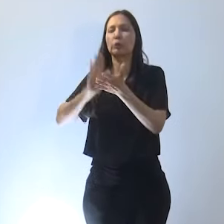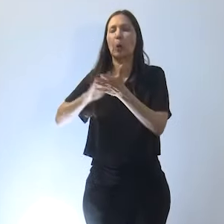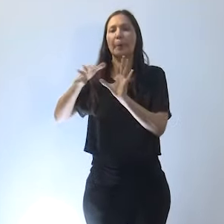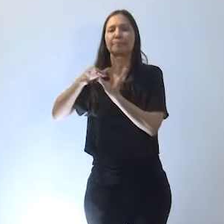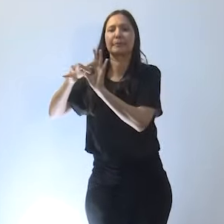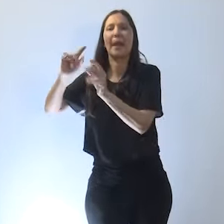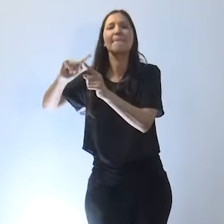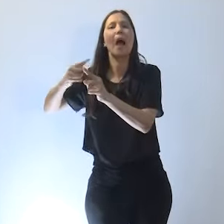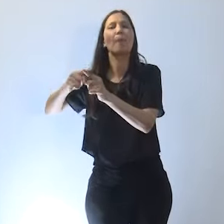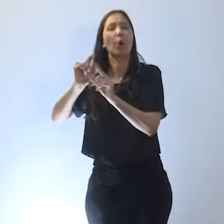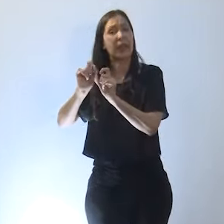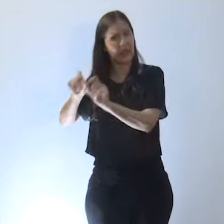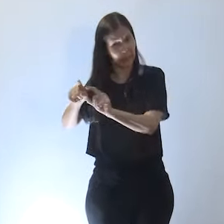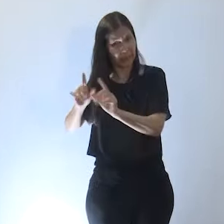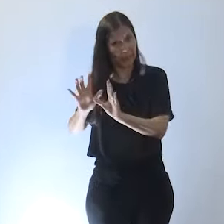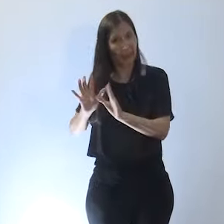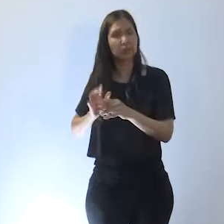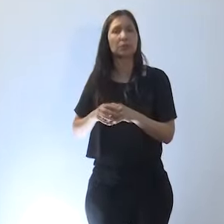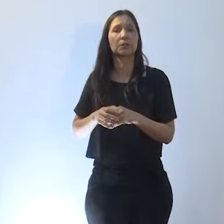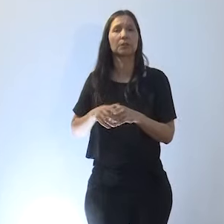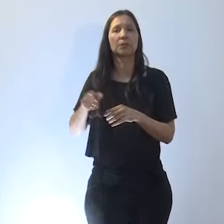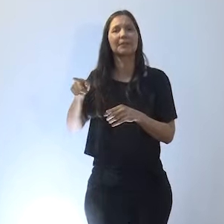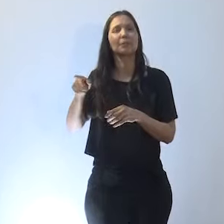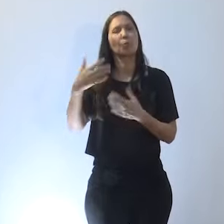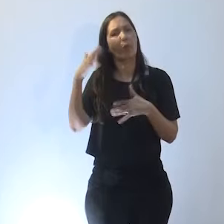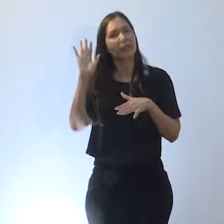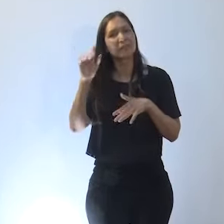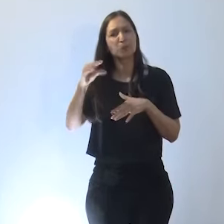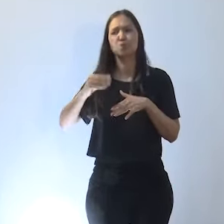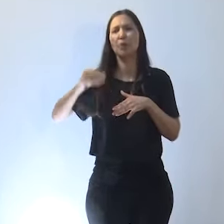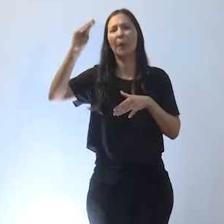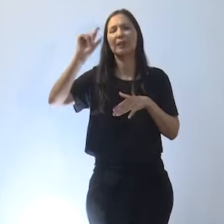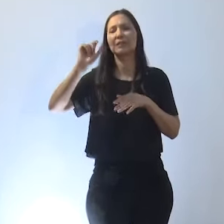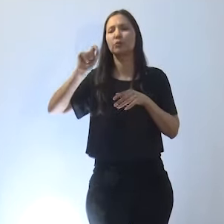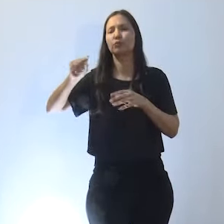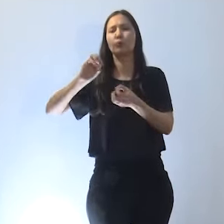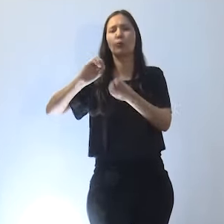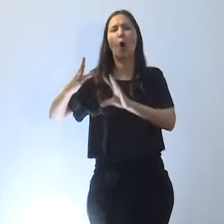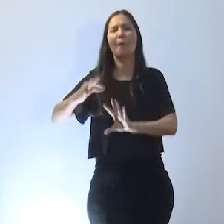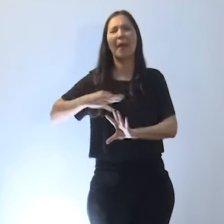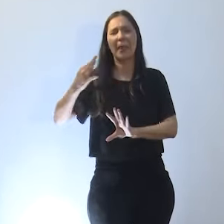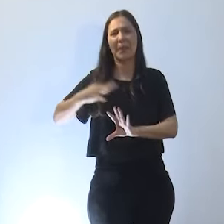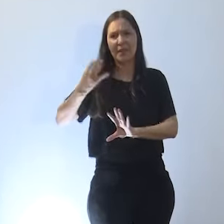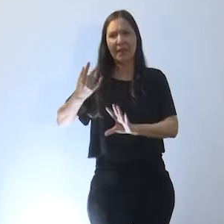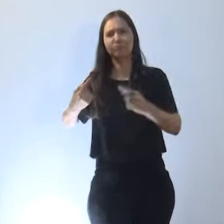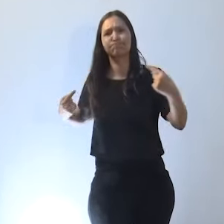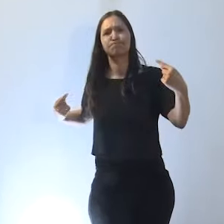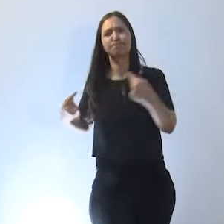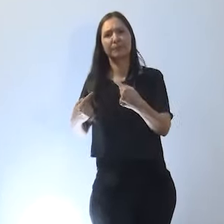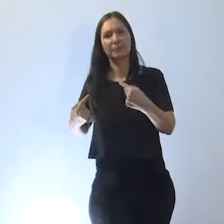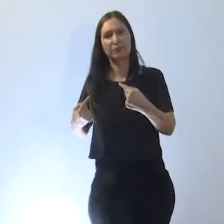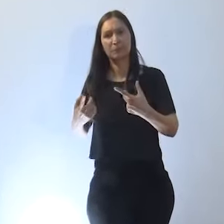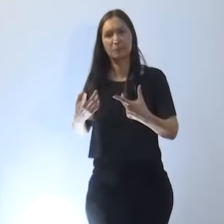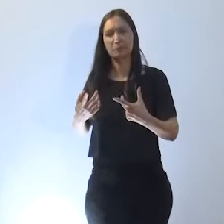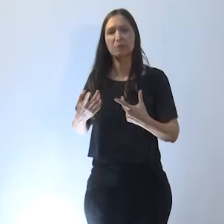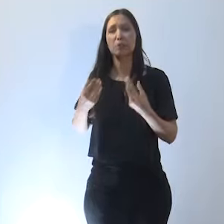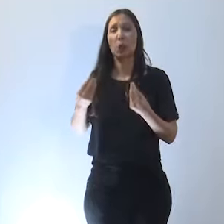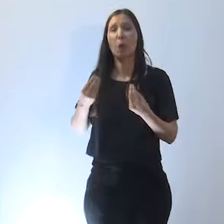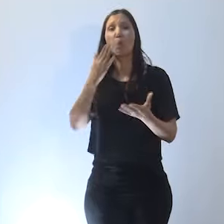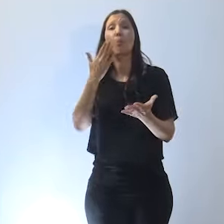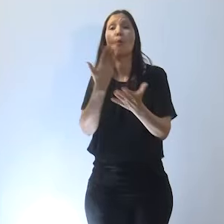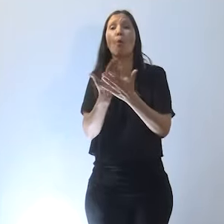decir donde muchas veces su su su su sus formas de vida contrasta con con lo que le propone la